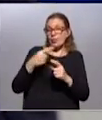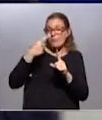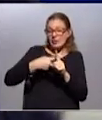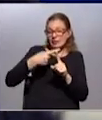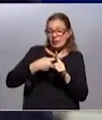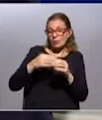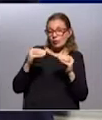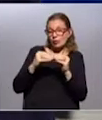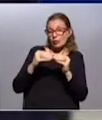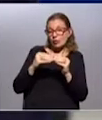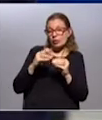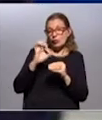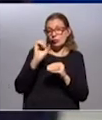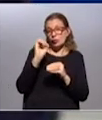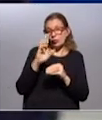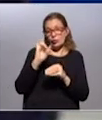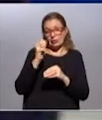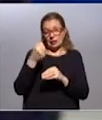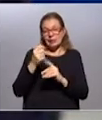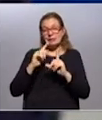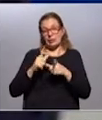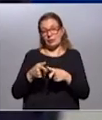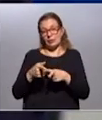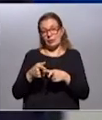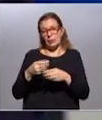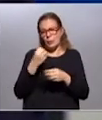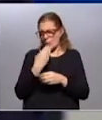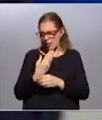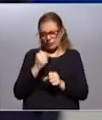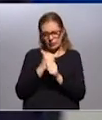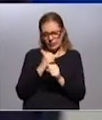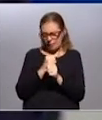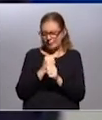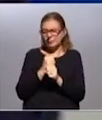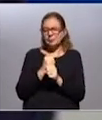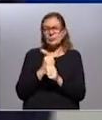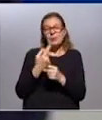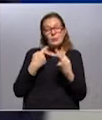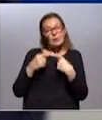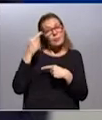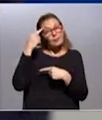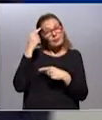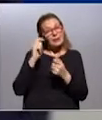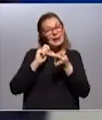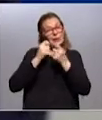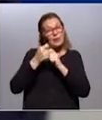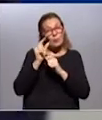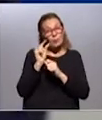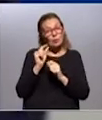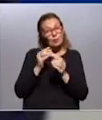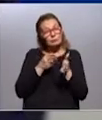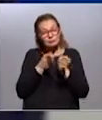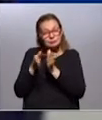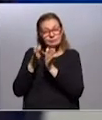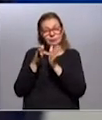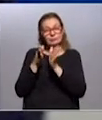por el compañero enrique sobre anna éste ha sido muy buena pero creemos que hay que cambiar un poco el rumbo